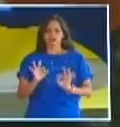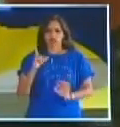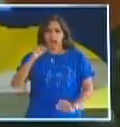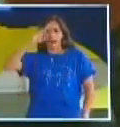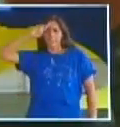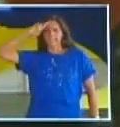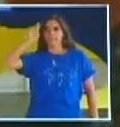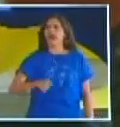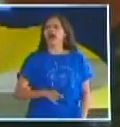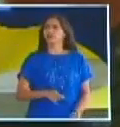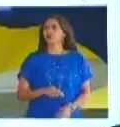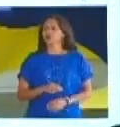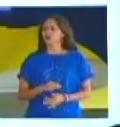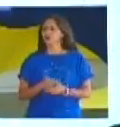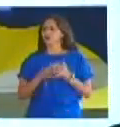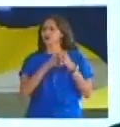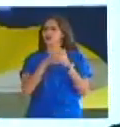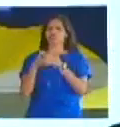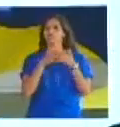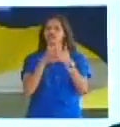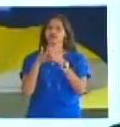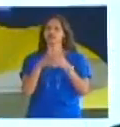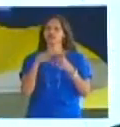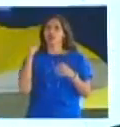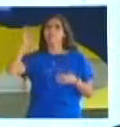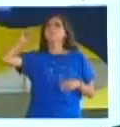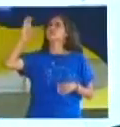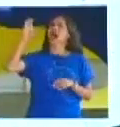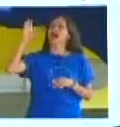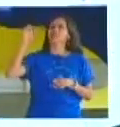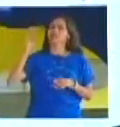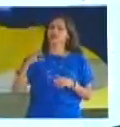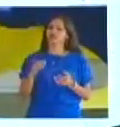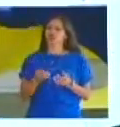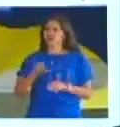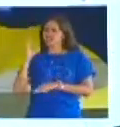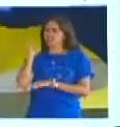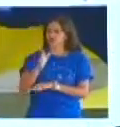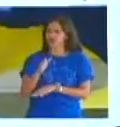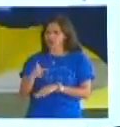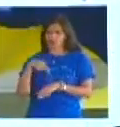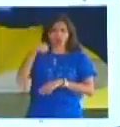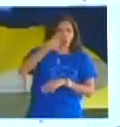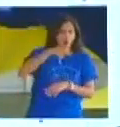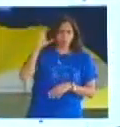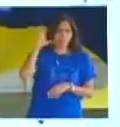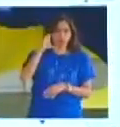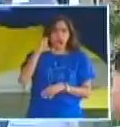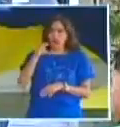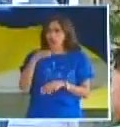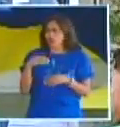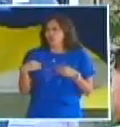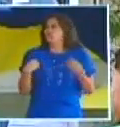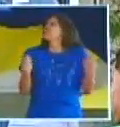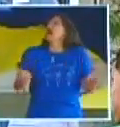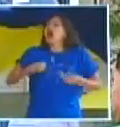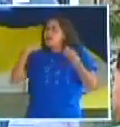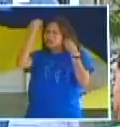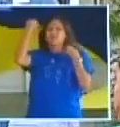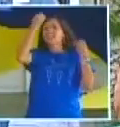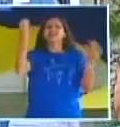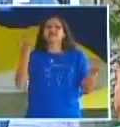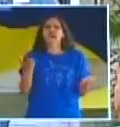insolente, insólita pretensión de un país de sancionar a otro país. ¿Qué se han creído